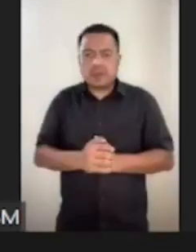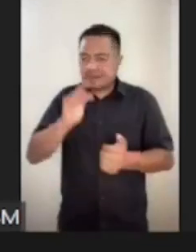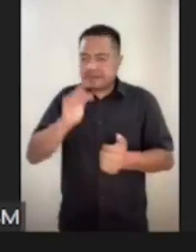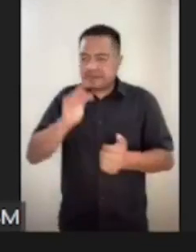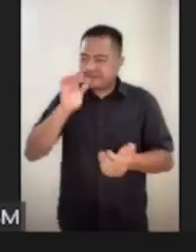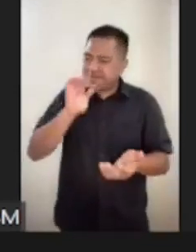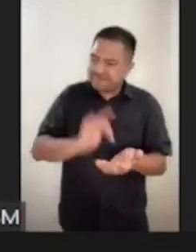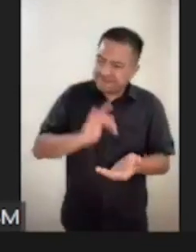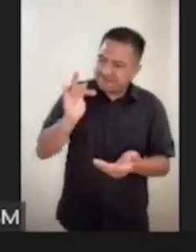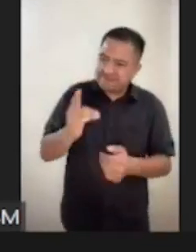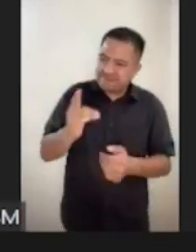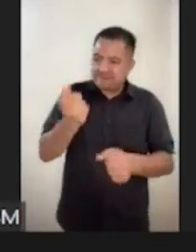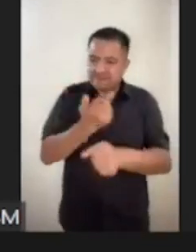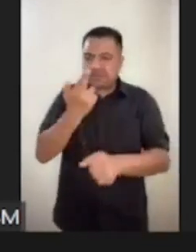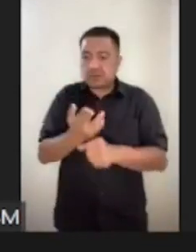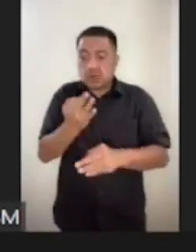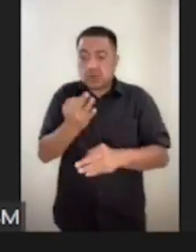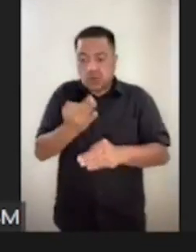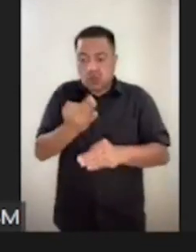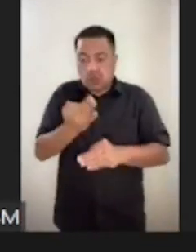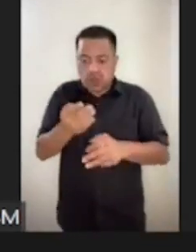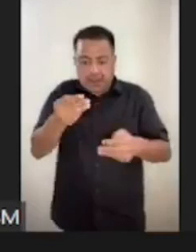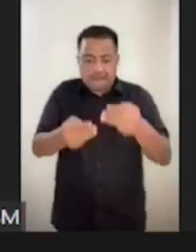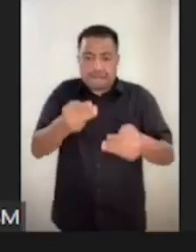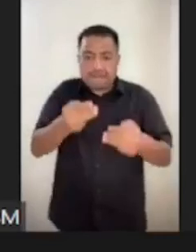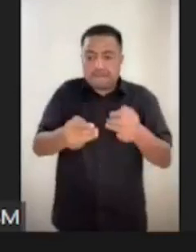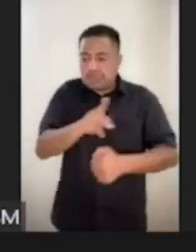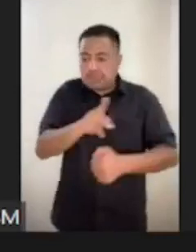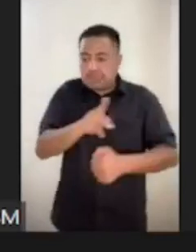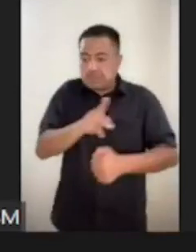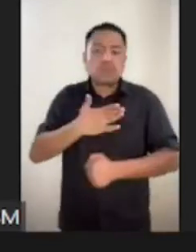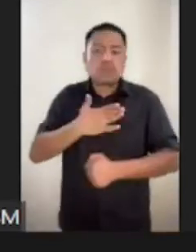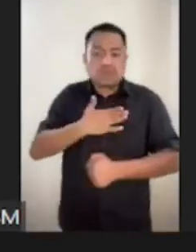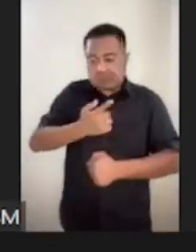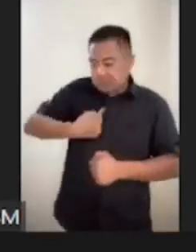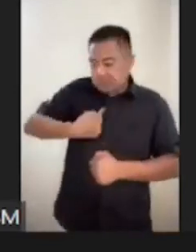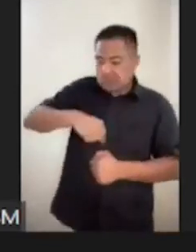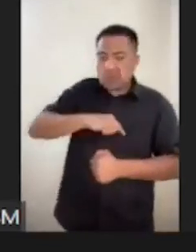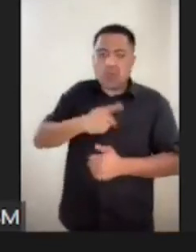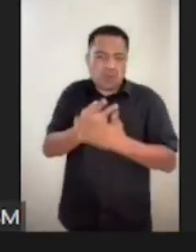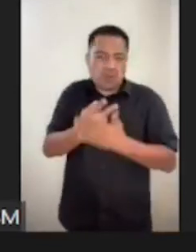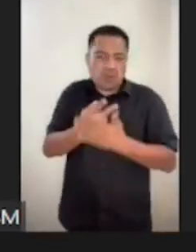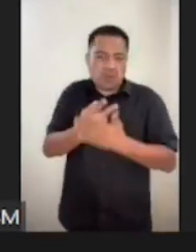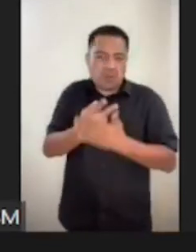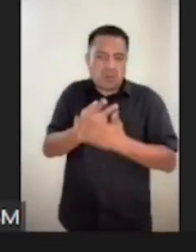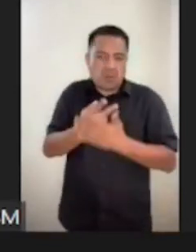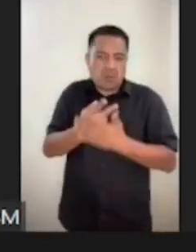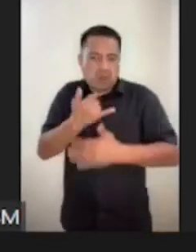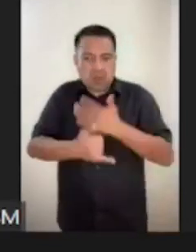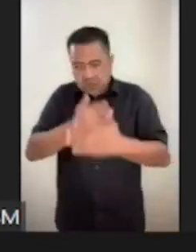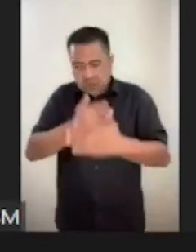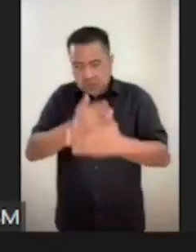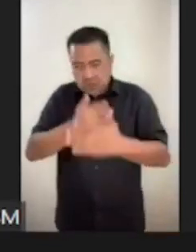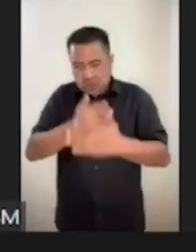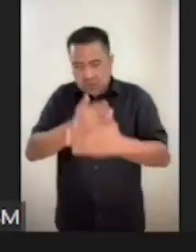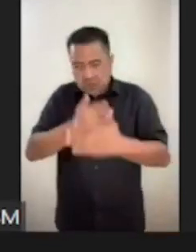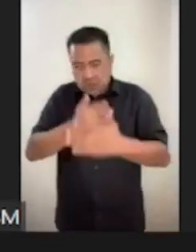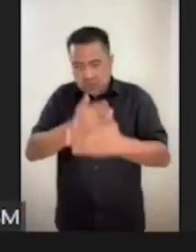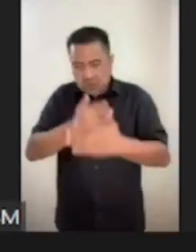Gracias, secretario. Magistradas, magistrado, está a nuestra consideración el proyecto de resolución del que se ha